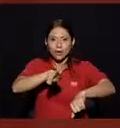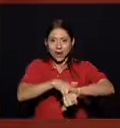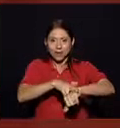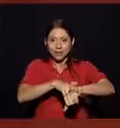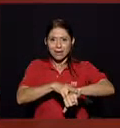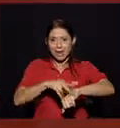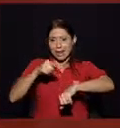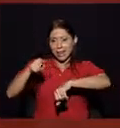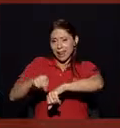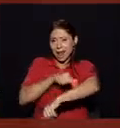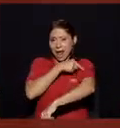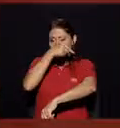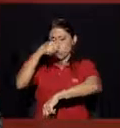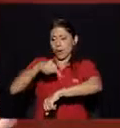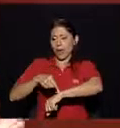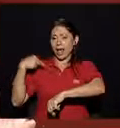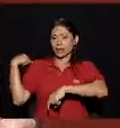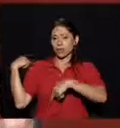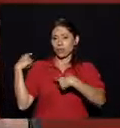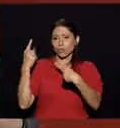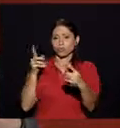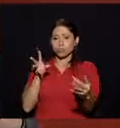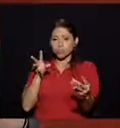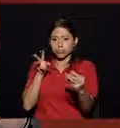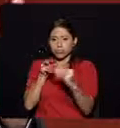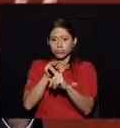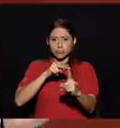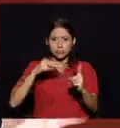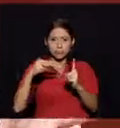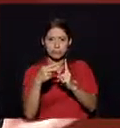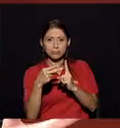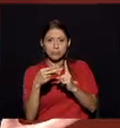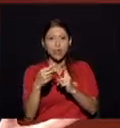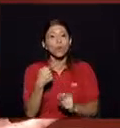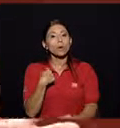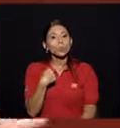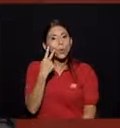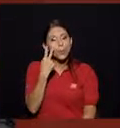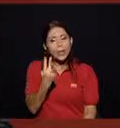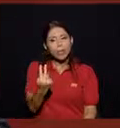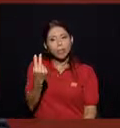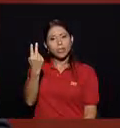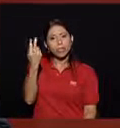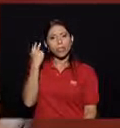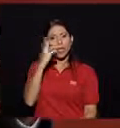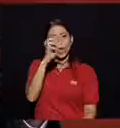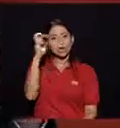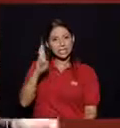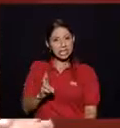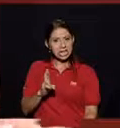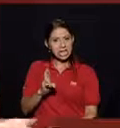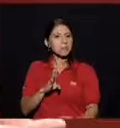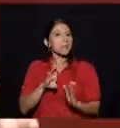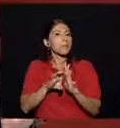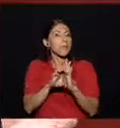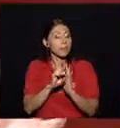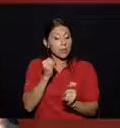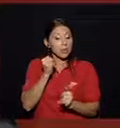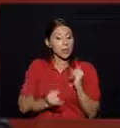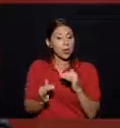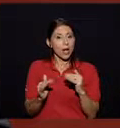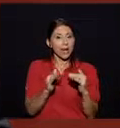plazo que ha logrado acumular el informe. Cuando uno observa la Costa Rica de hace algunas décadas, después de la Guerra Civil,